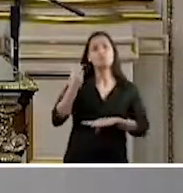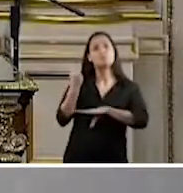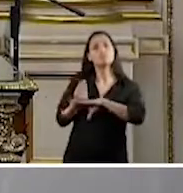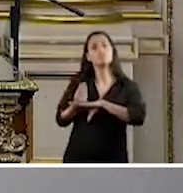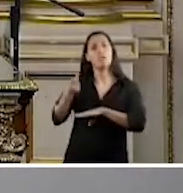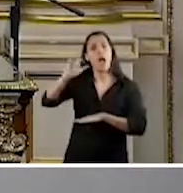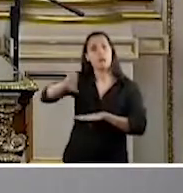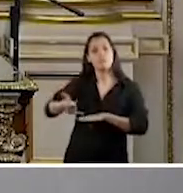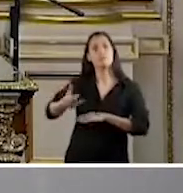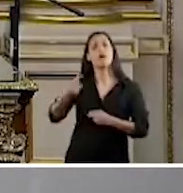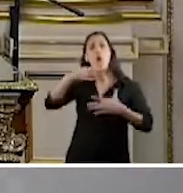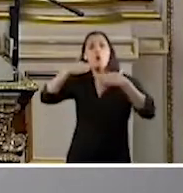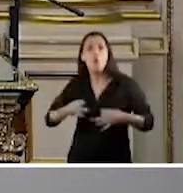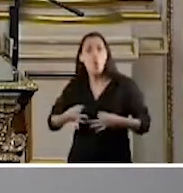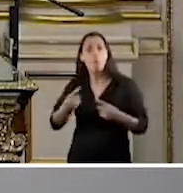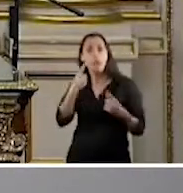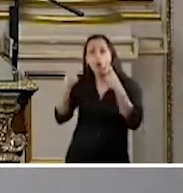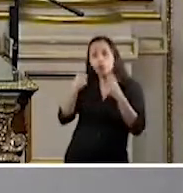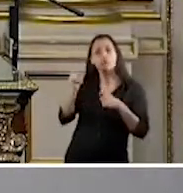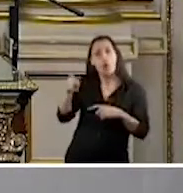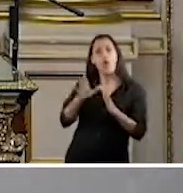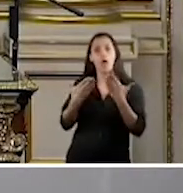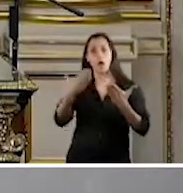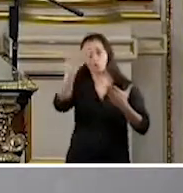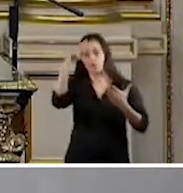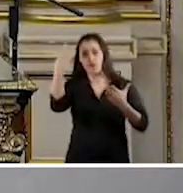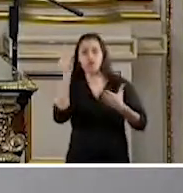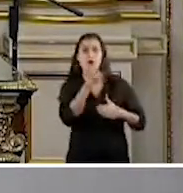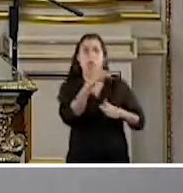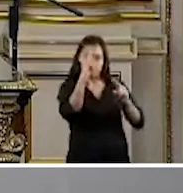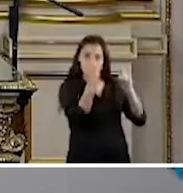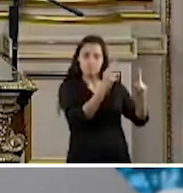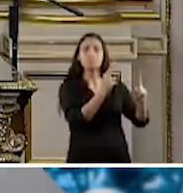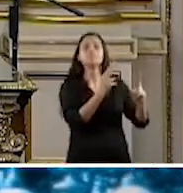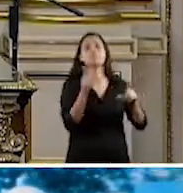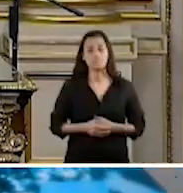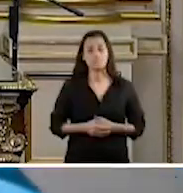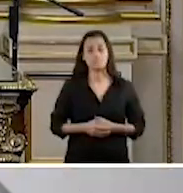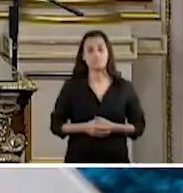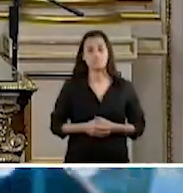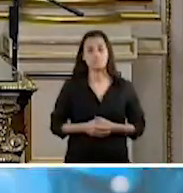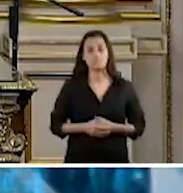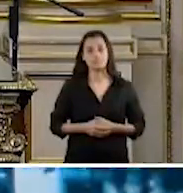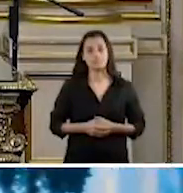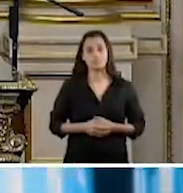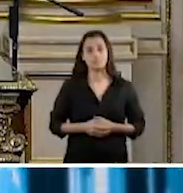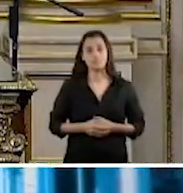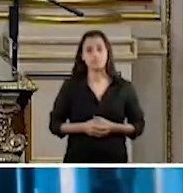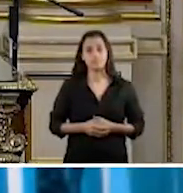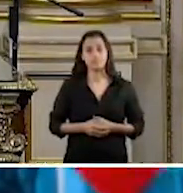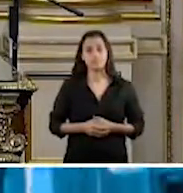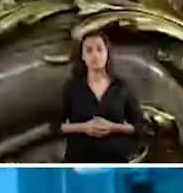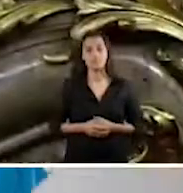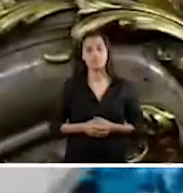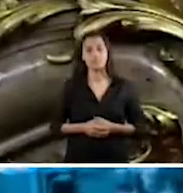perfectamente por eso tal vez yo escucho hablar por ahí en estos últimos días de la importancia de la producción propia para no tener que salir